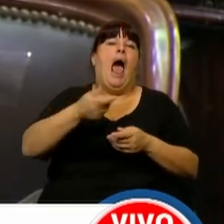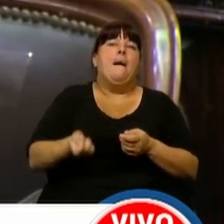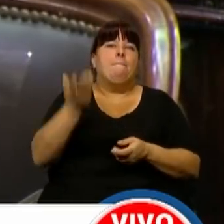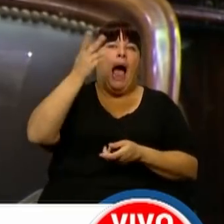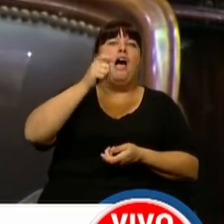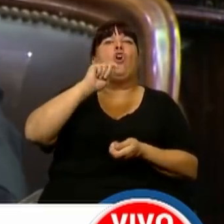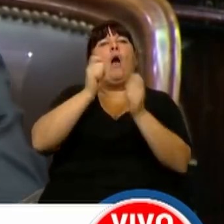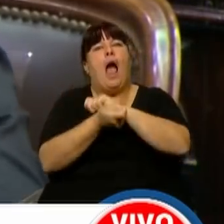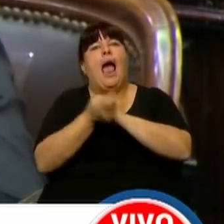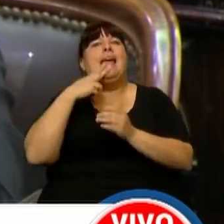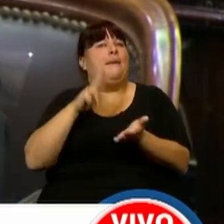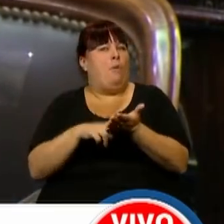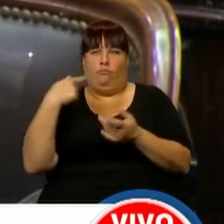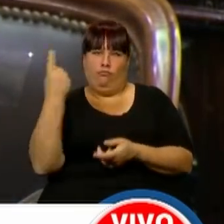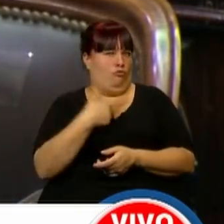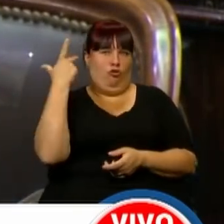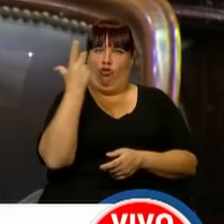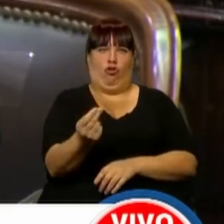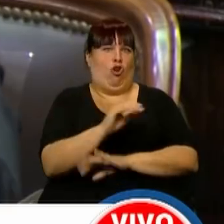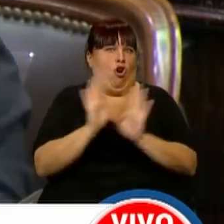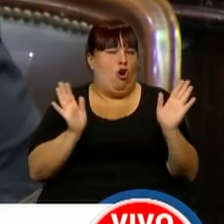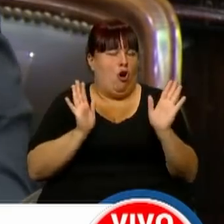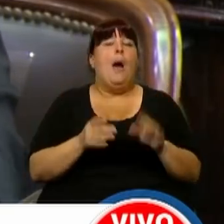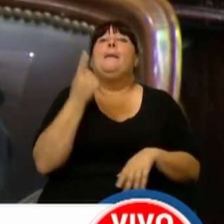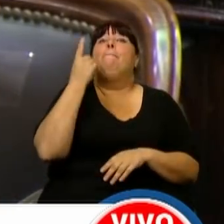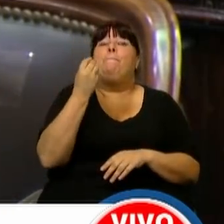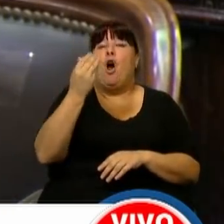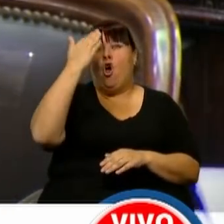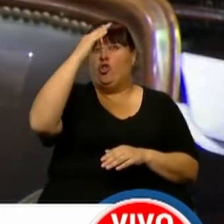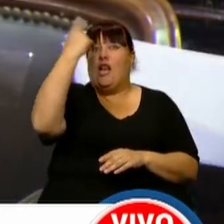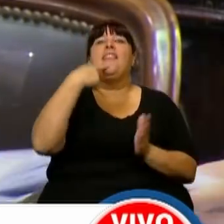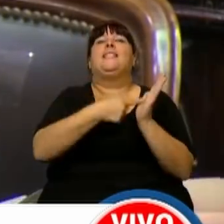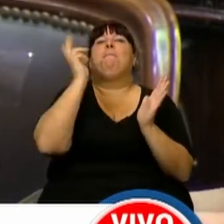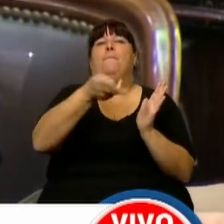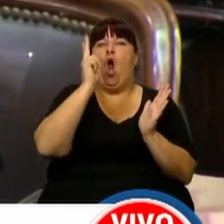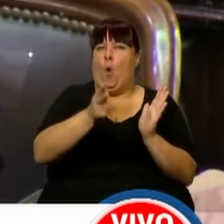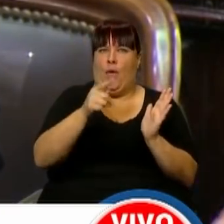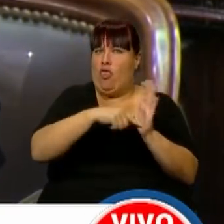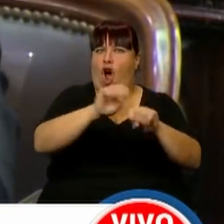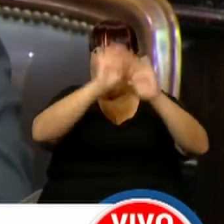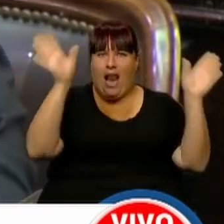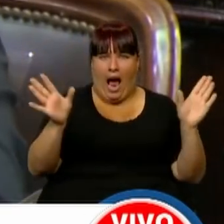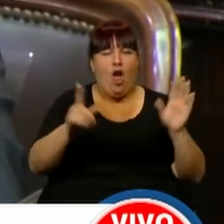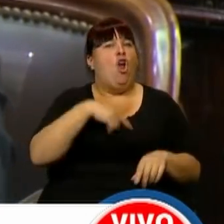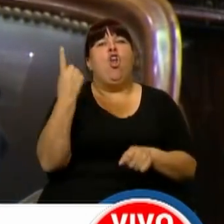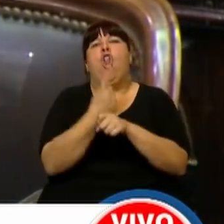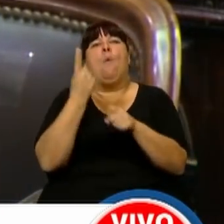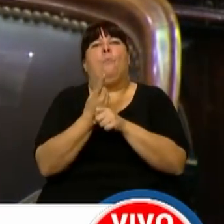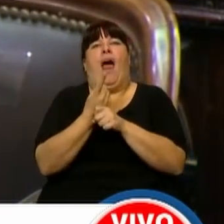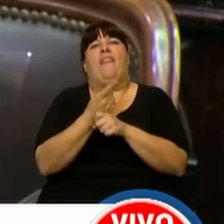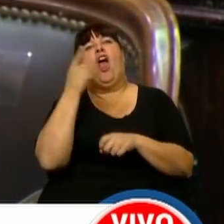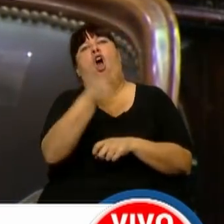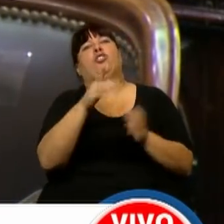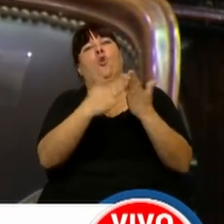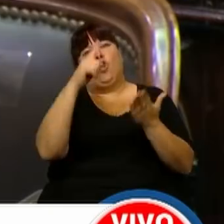modificar impuestos, y eso no lo podemos permitir de ninguna manera. Primero porque la Constitución lo impide, claramente, y nosotros no podemos legislar en